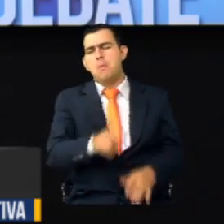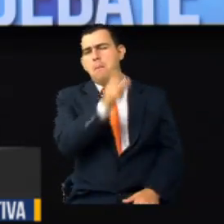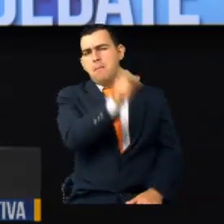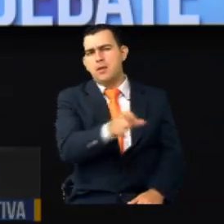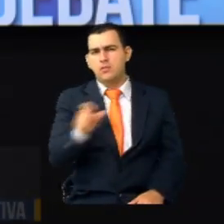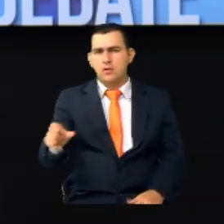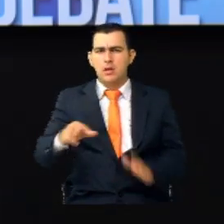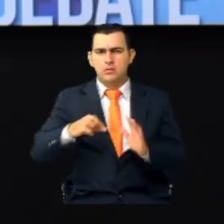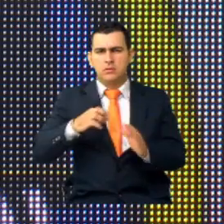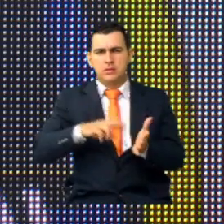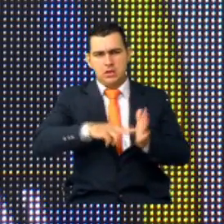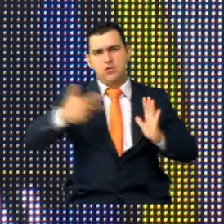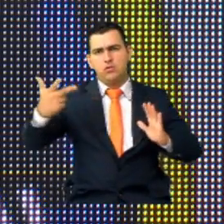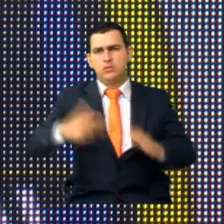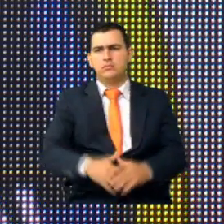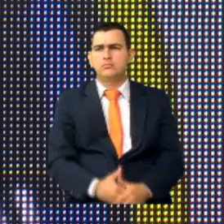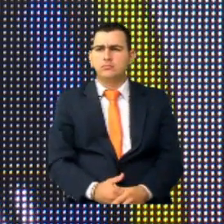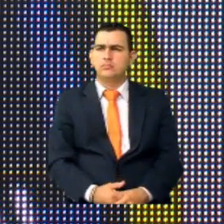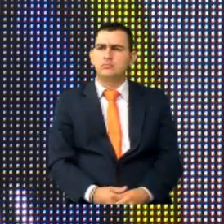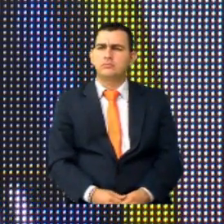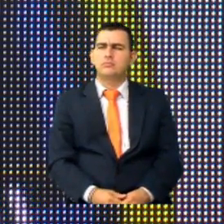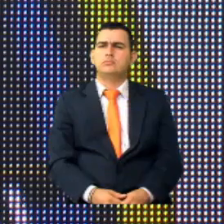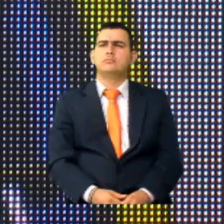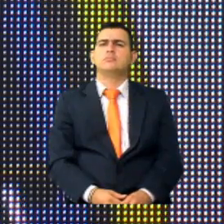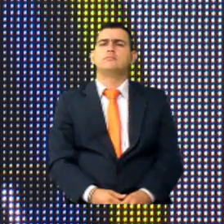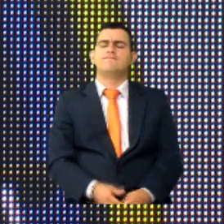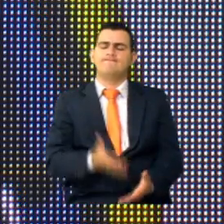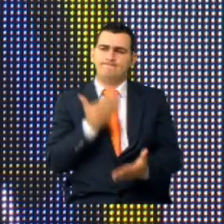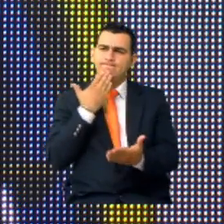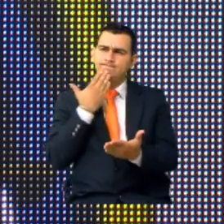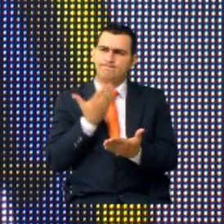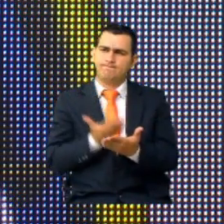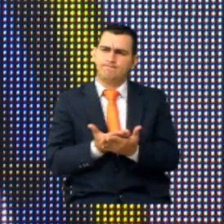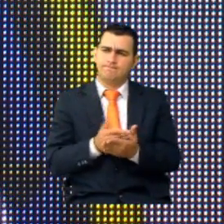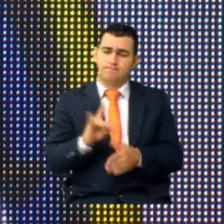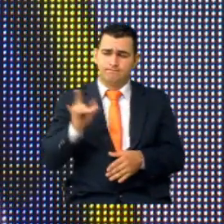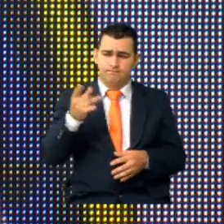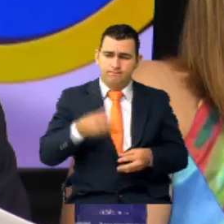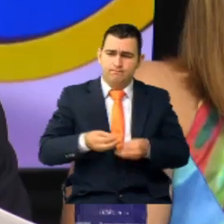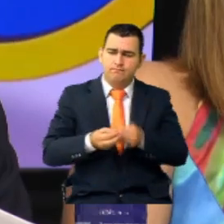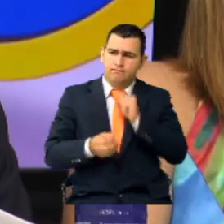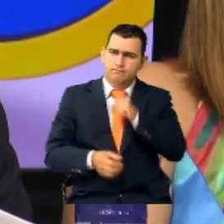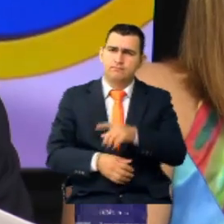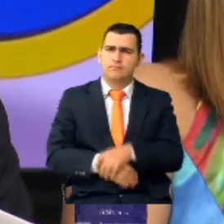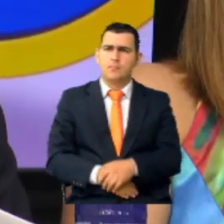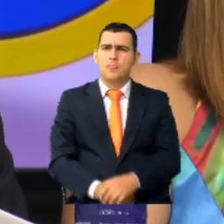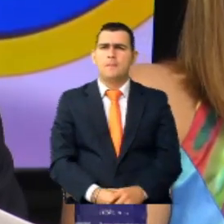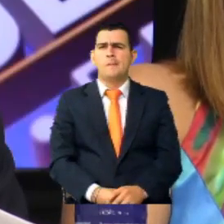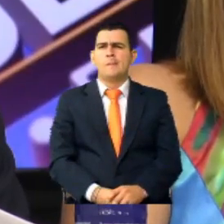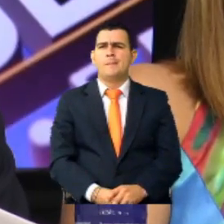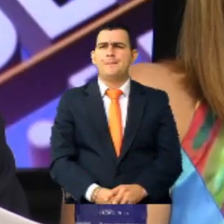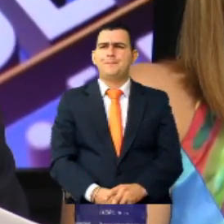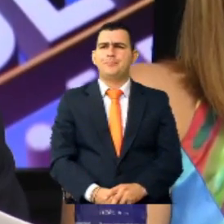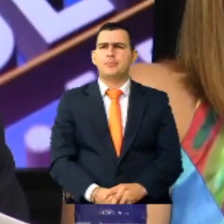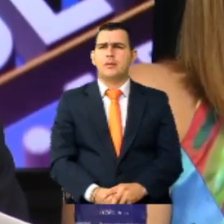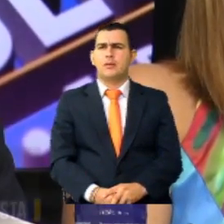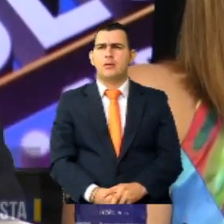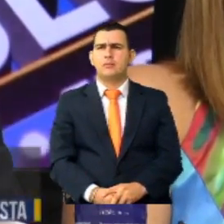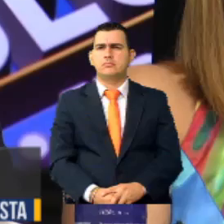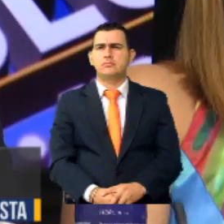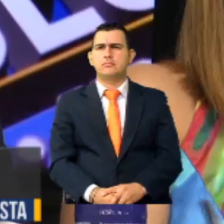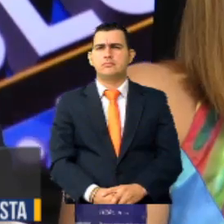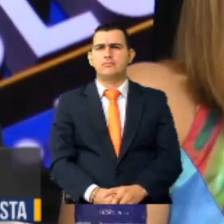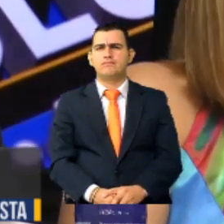tecnológico. Gracias, candidato. ¿Tiene alguna contrapregunta, Pedro? Es decir, que la forma como se